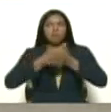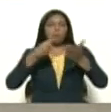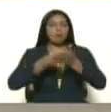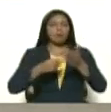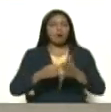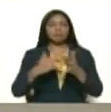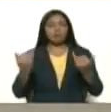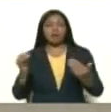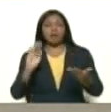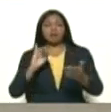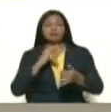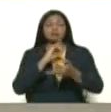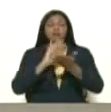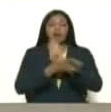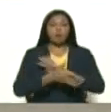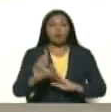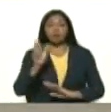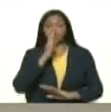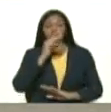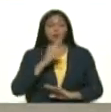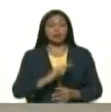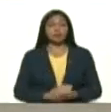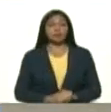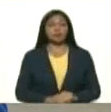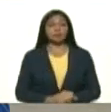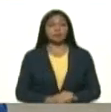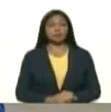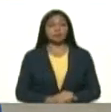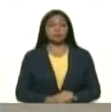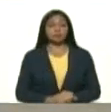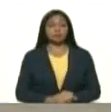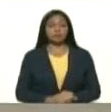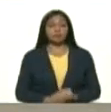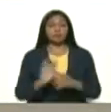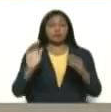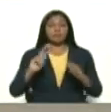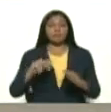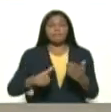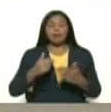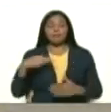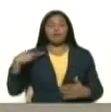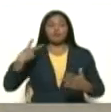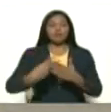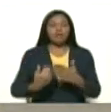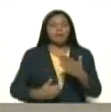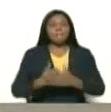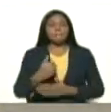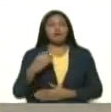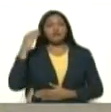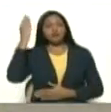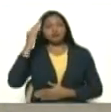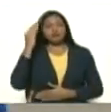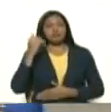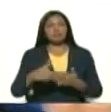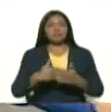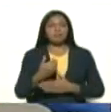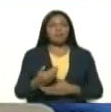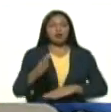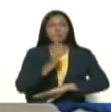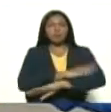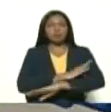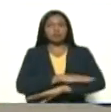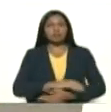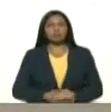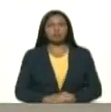aún no ha terminado y que amerita más voluntad, más conciencia y más disciplina. Vamos